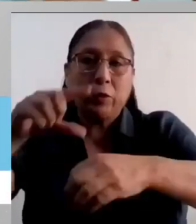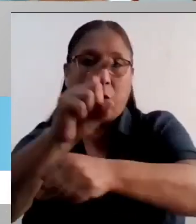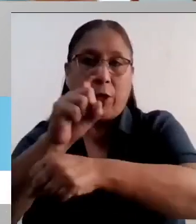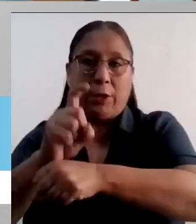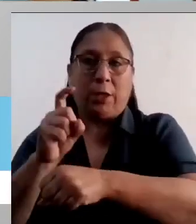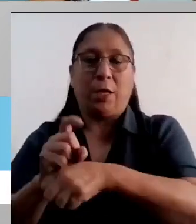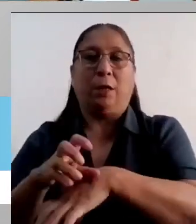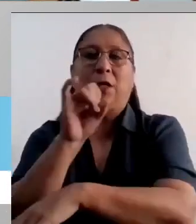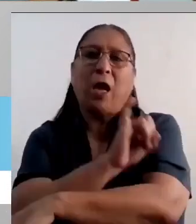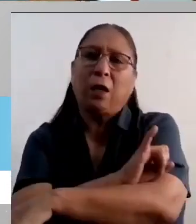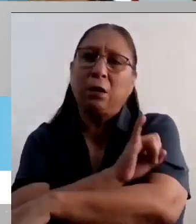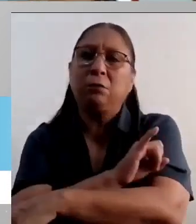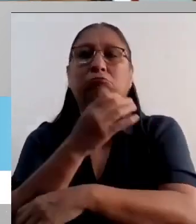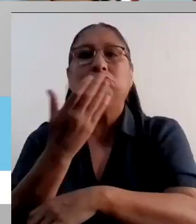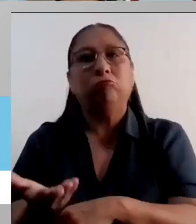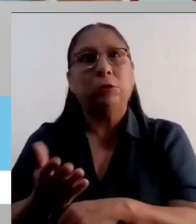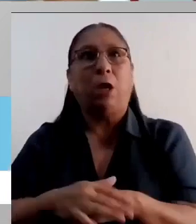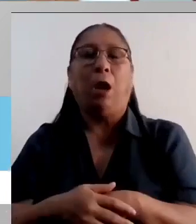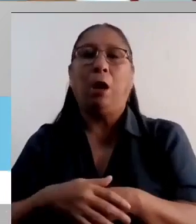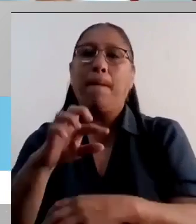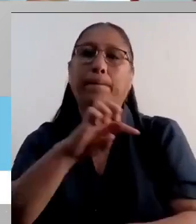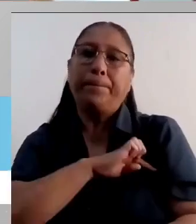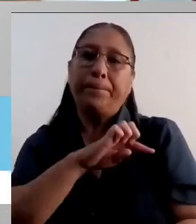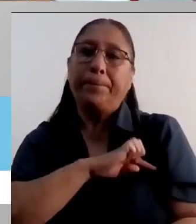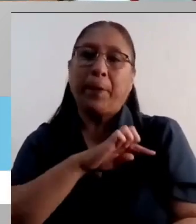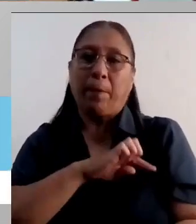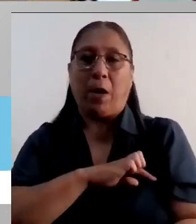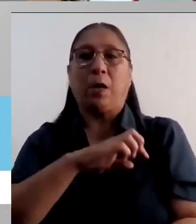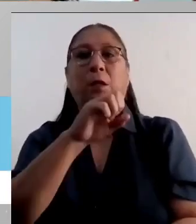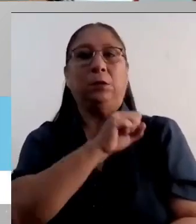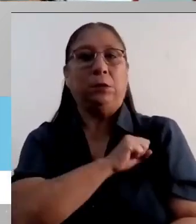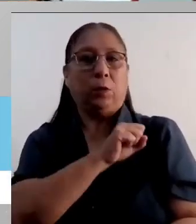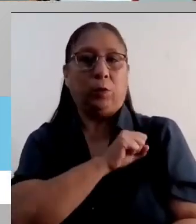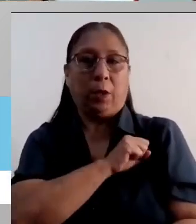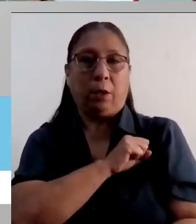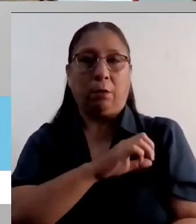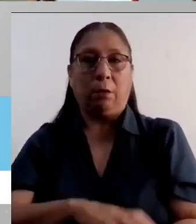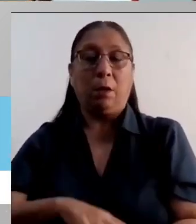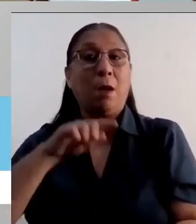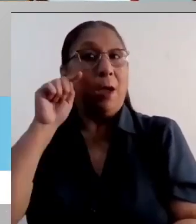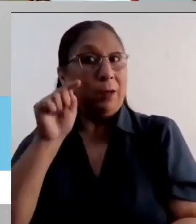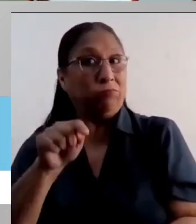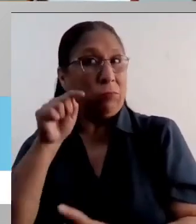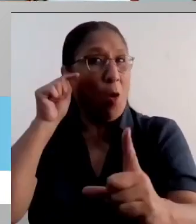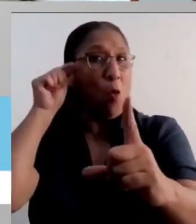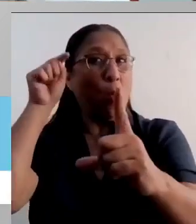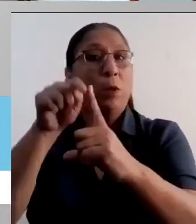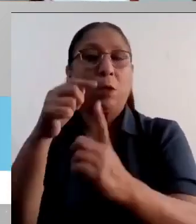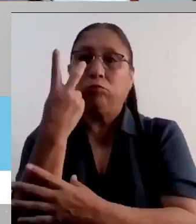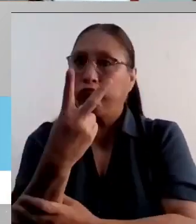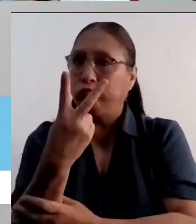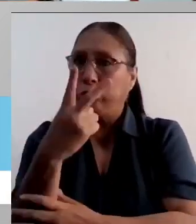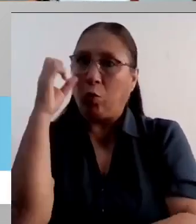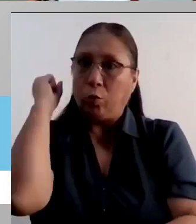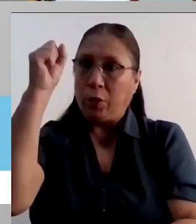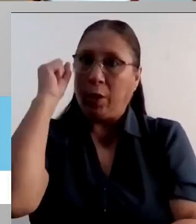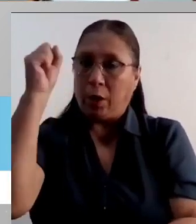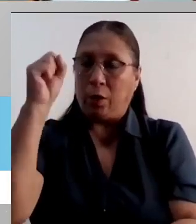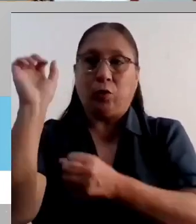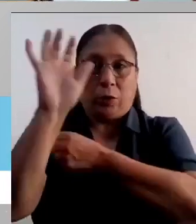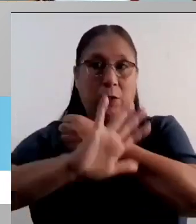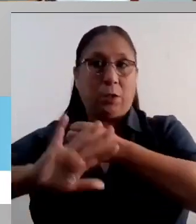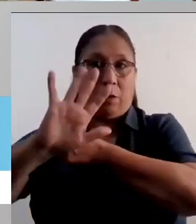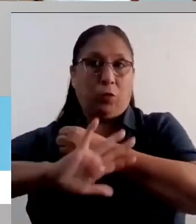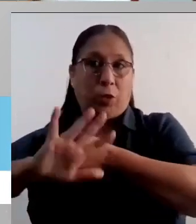en inicial, primaria como secundaria. En ese sentido, hay dos derechos que se están